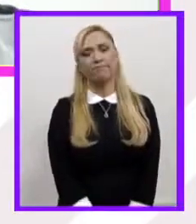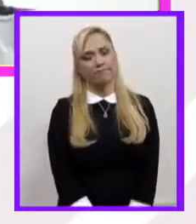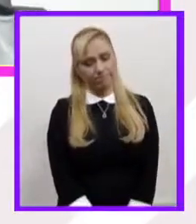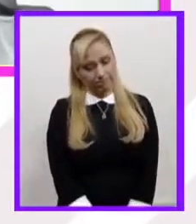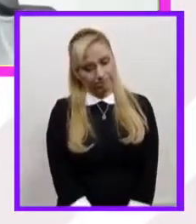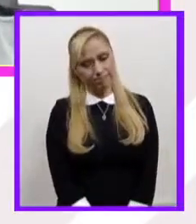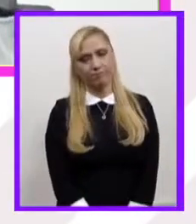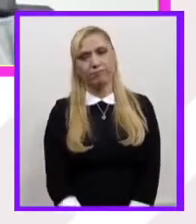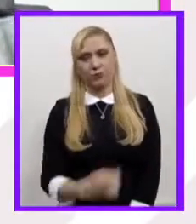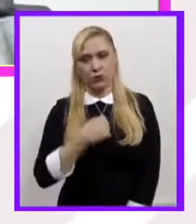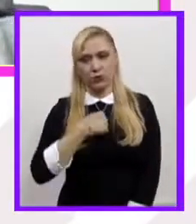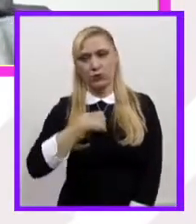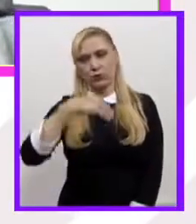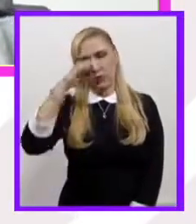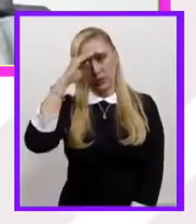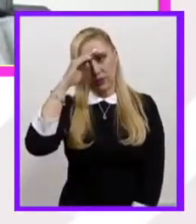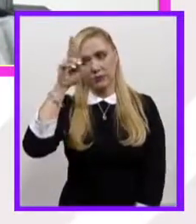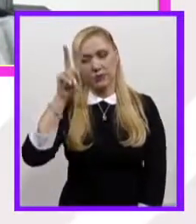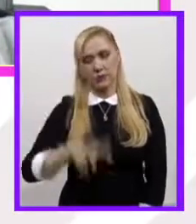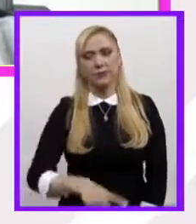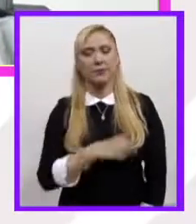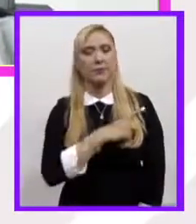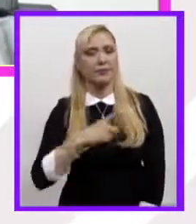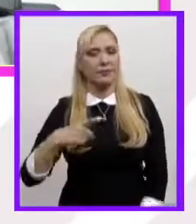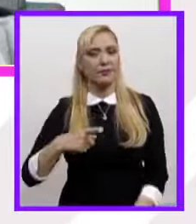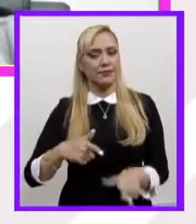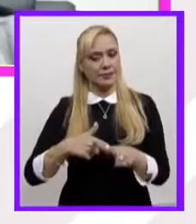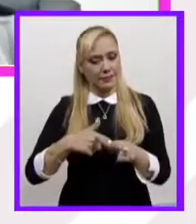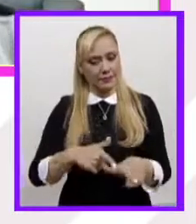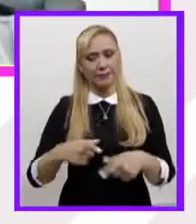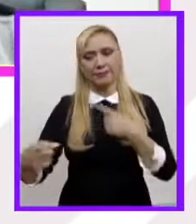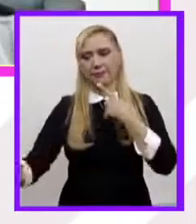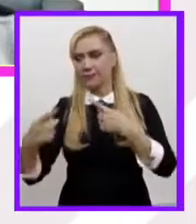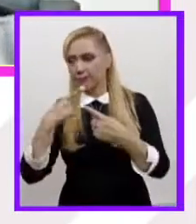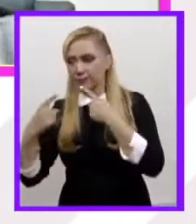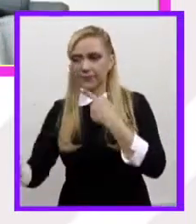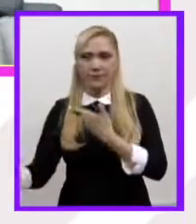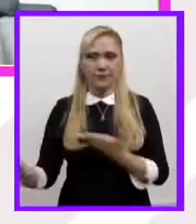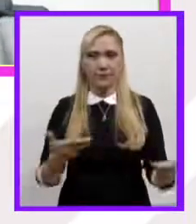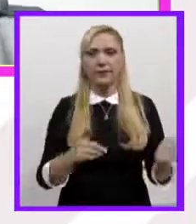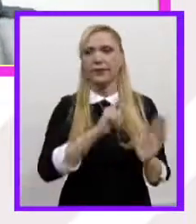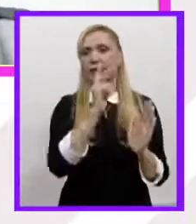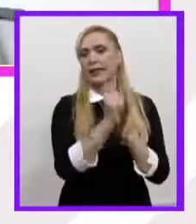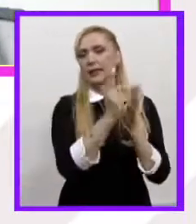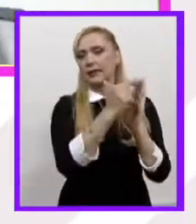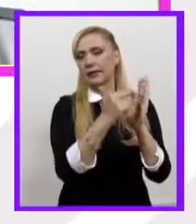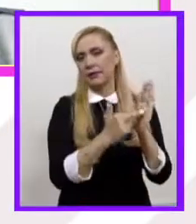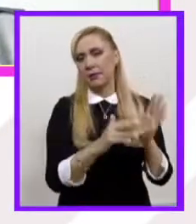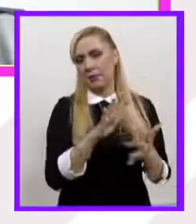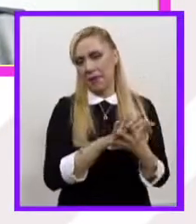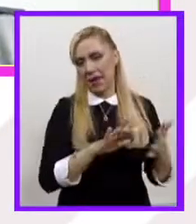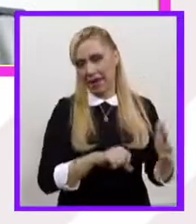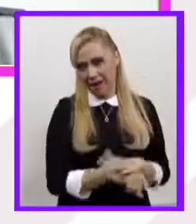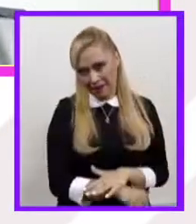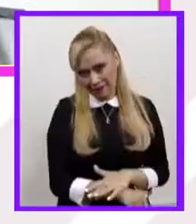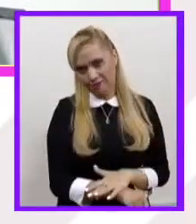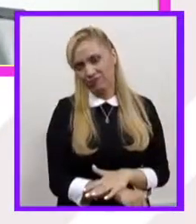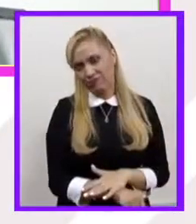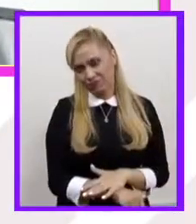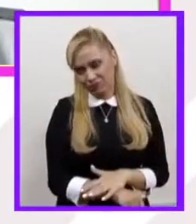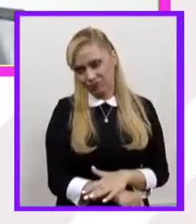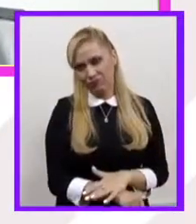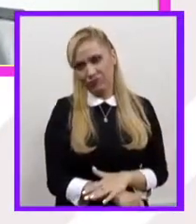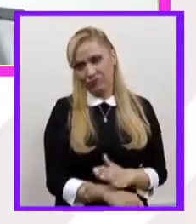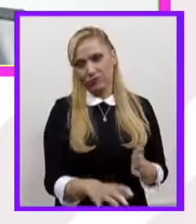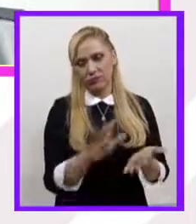Sí, a ver, yo creo que tenemos que seguir discutiendo el Código Penal porque no se está proponiendo la derogación